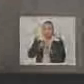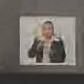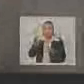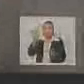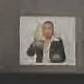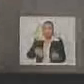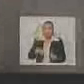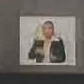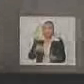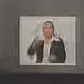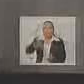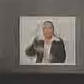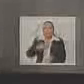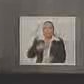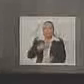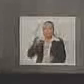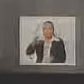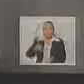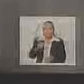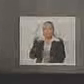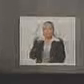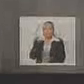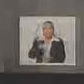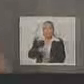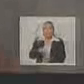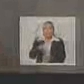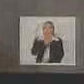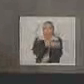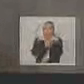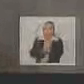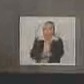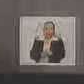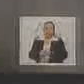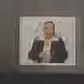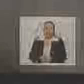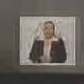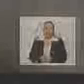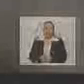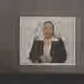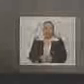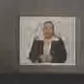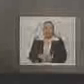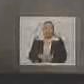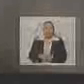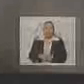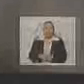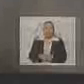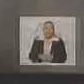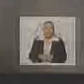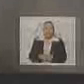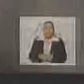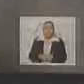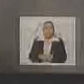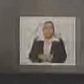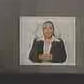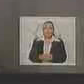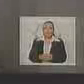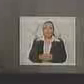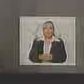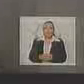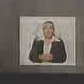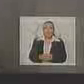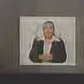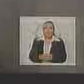se encuentran presentes aquí en este estudio. Hoy nos acompañan Hugh Guillermo Tenorio Antiga, quien es candidato común de los